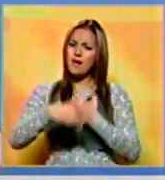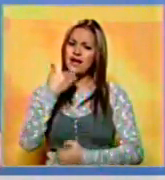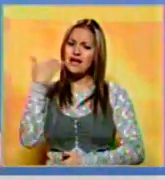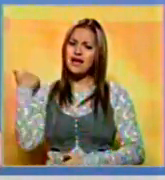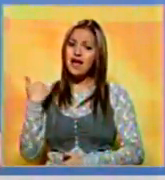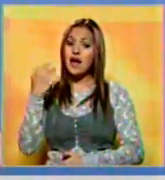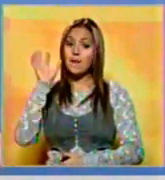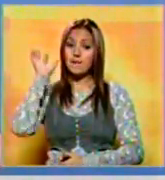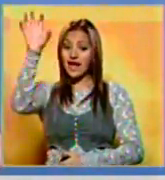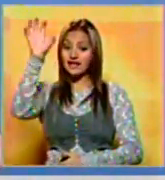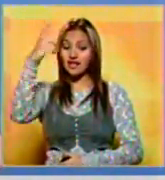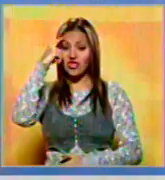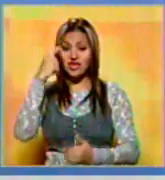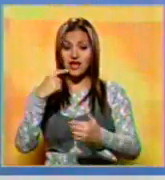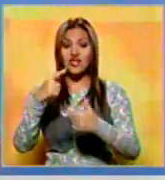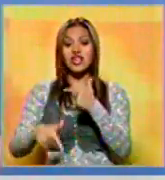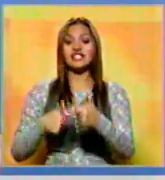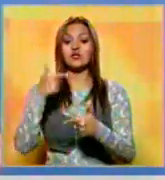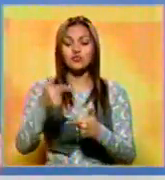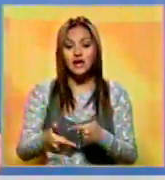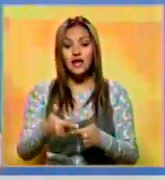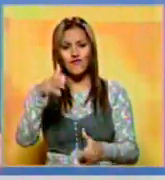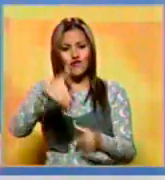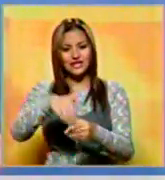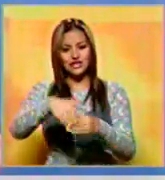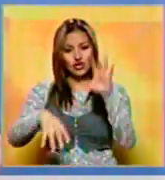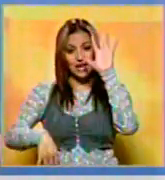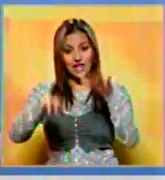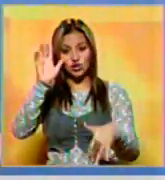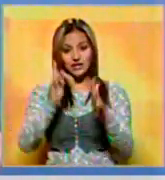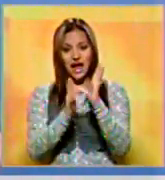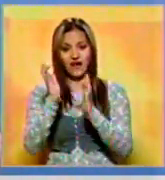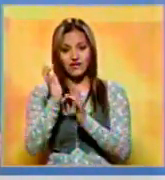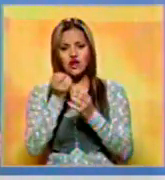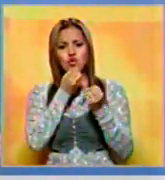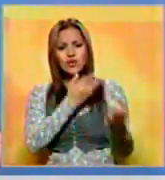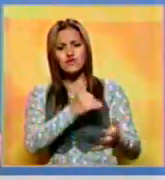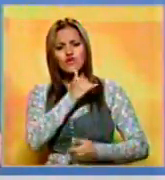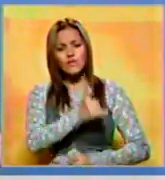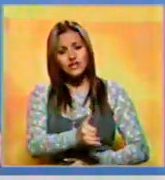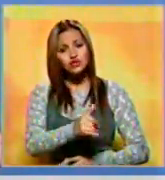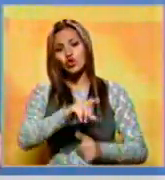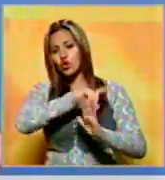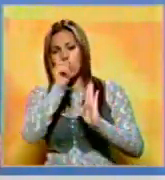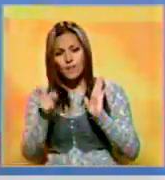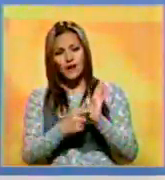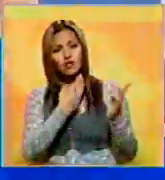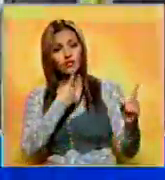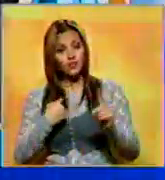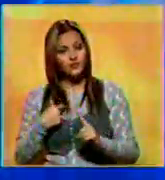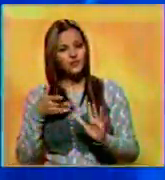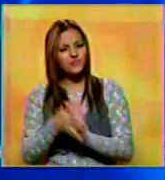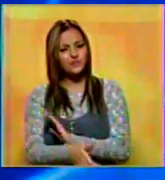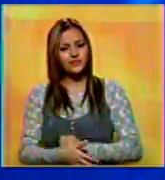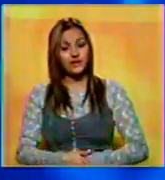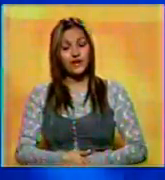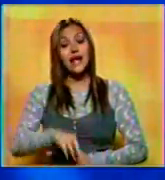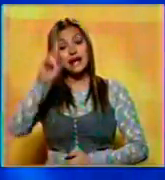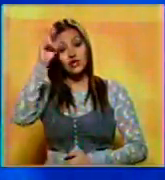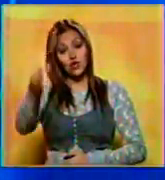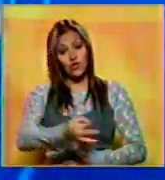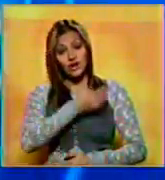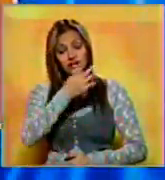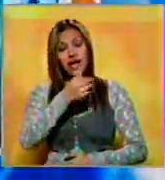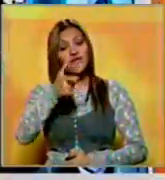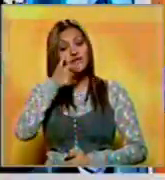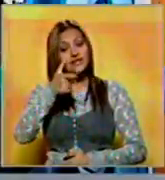ocurridos en el país los días posteriores a las elecciones del 14 de abril. Manuel Covela nos presenta toda la información. Así es, muy buenas tardes.